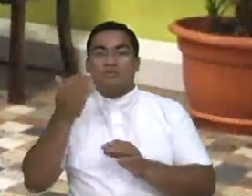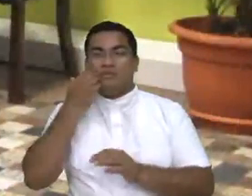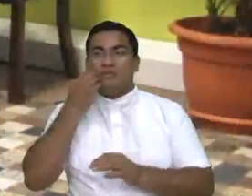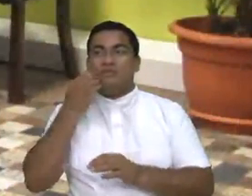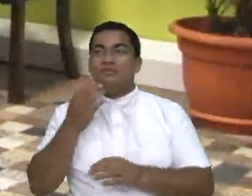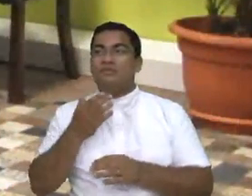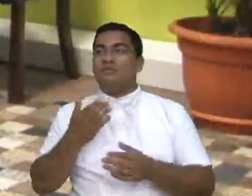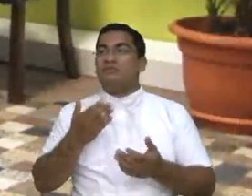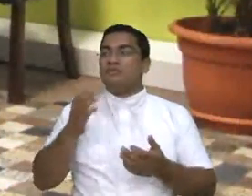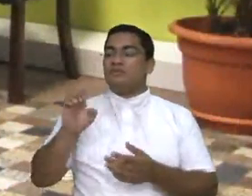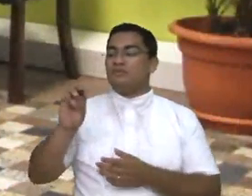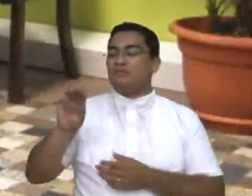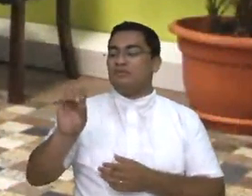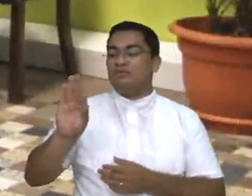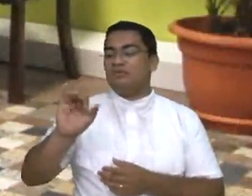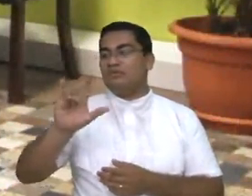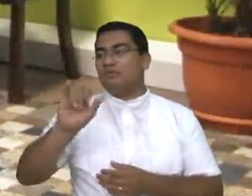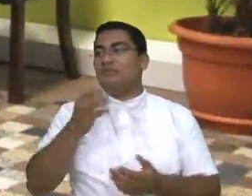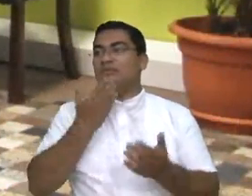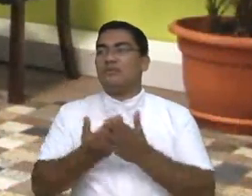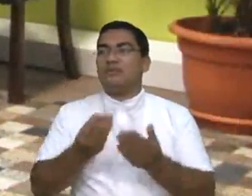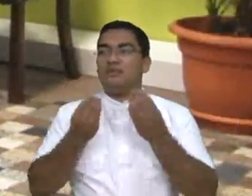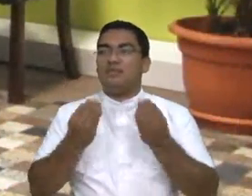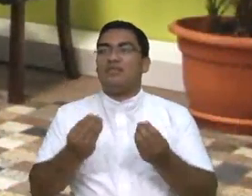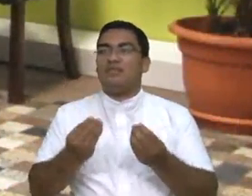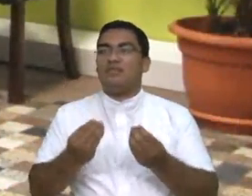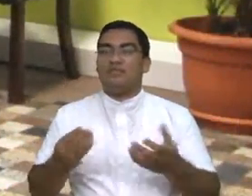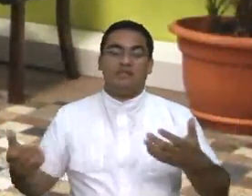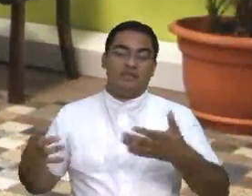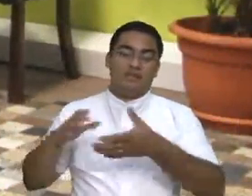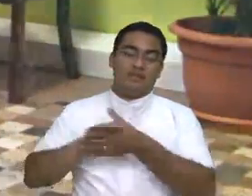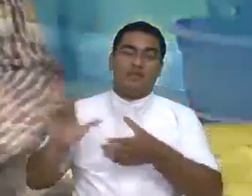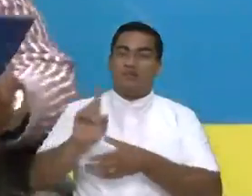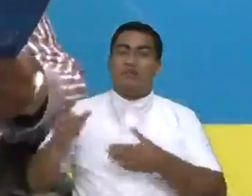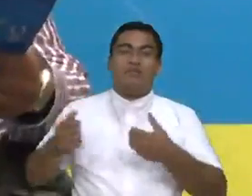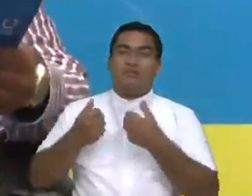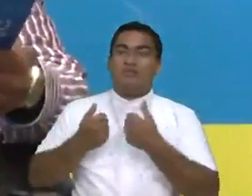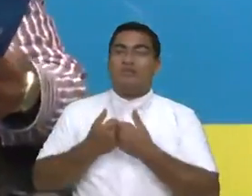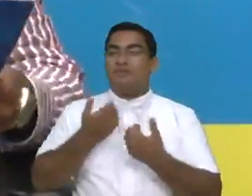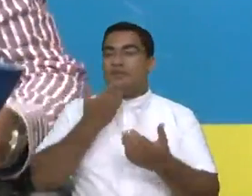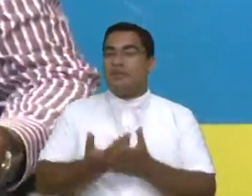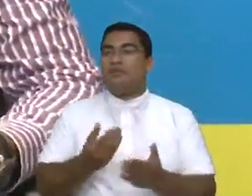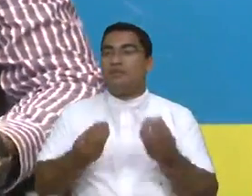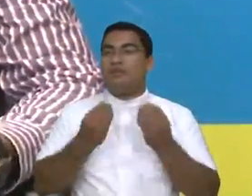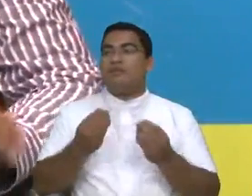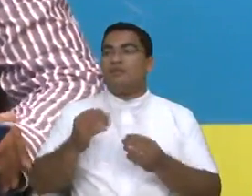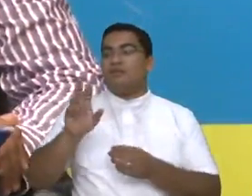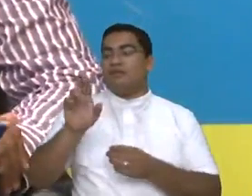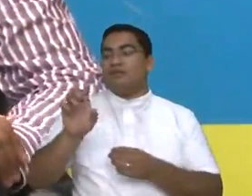Perfecto. Como es la de hemofilia, pero le agradecemos. Bueno, no le doy la mano porque ando. Está bien. Gracias, doctor. René